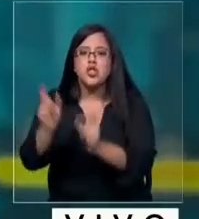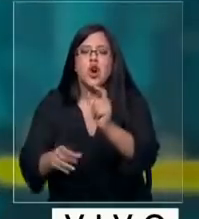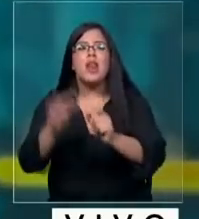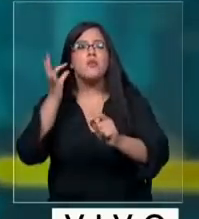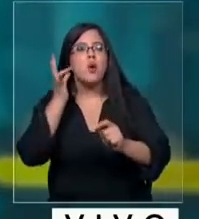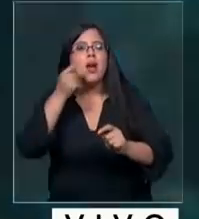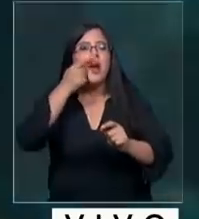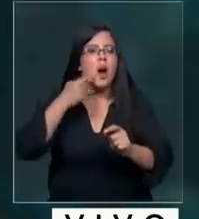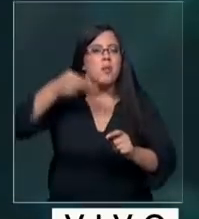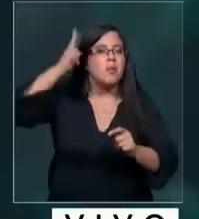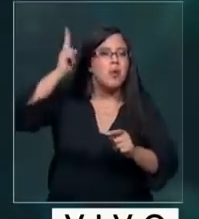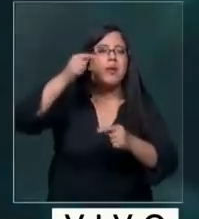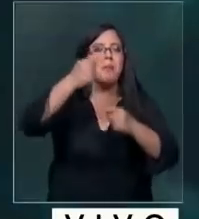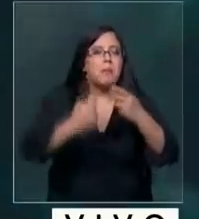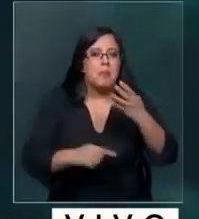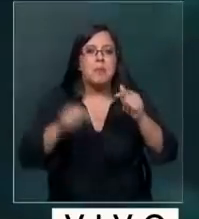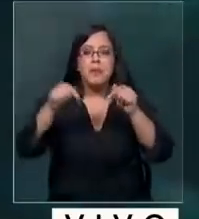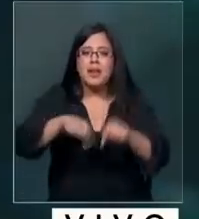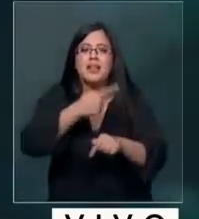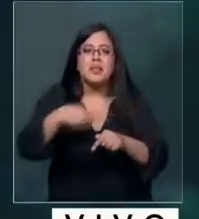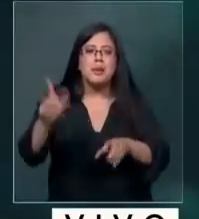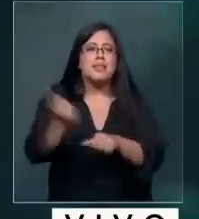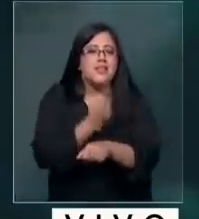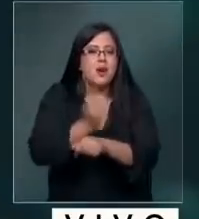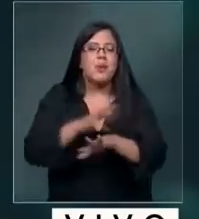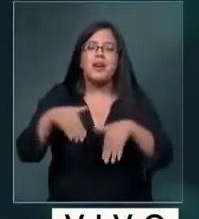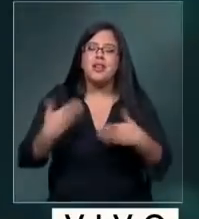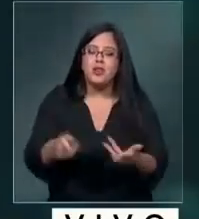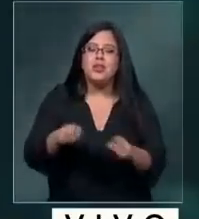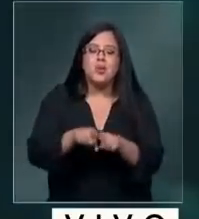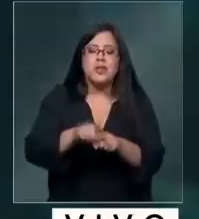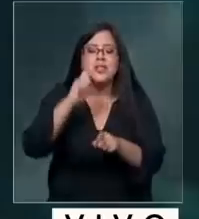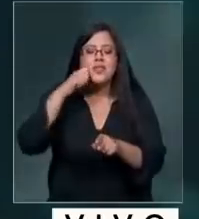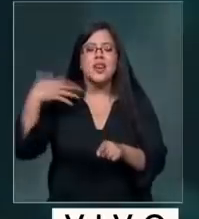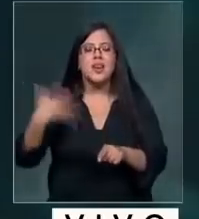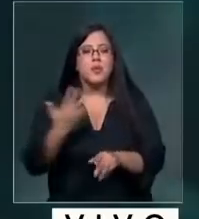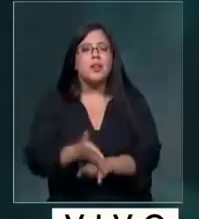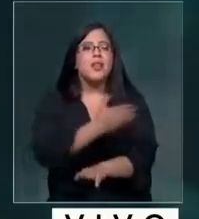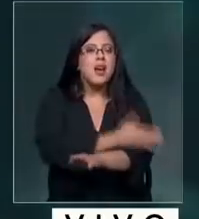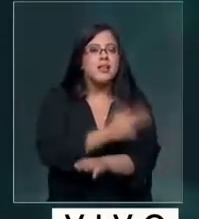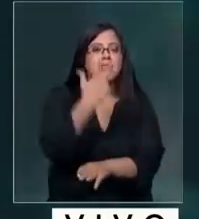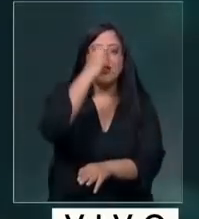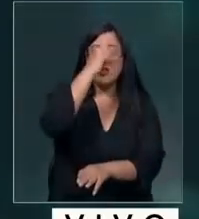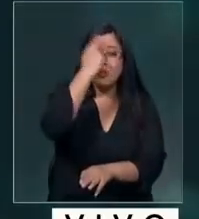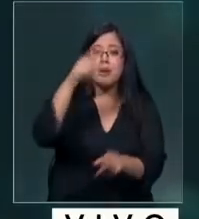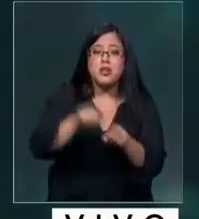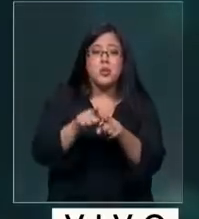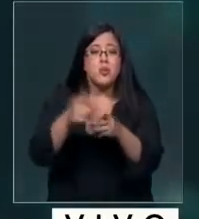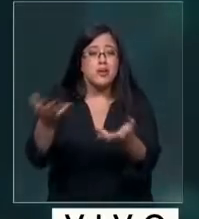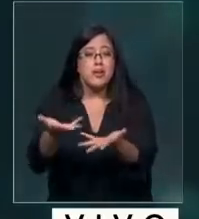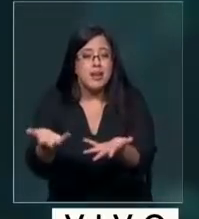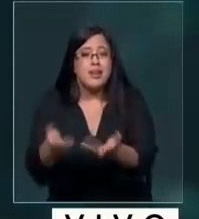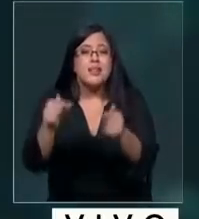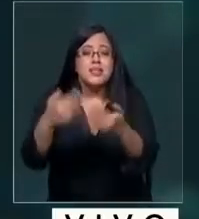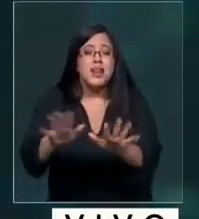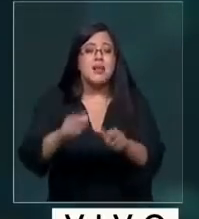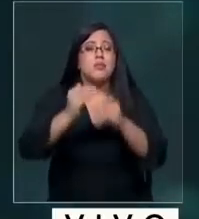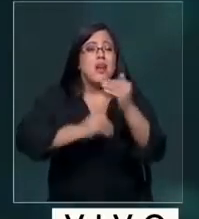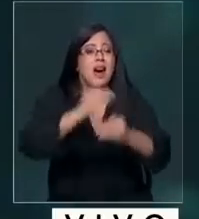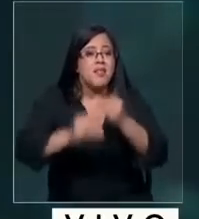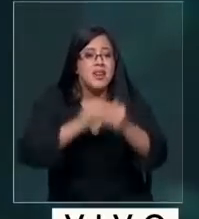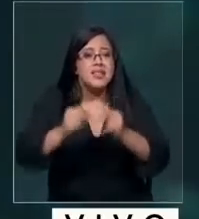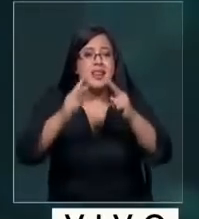se acudirá esta semana entonces hay varios hitos importantes previos al 8 de marzo y nosotros no sólo avanzar por una convención constitucional